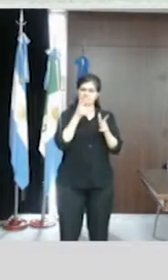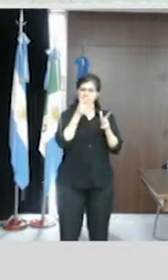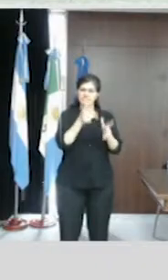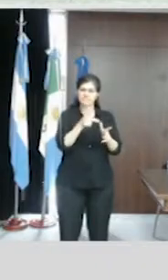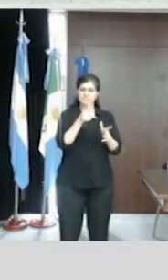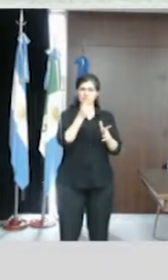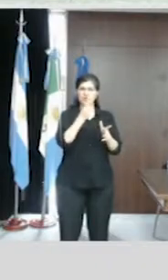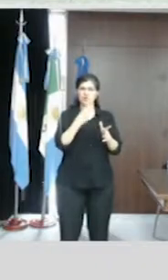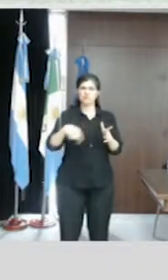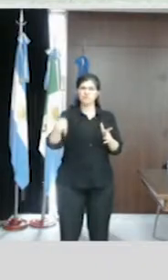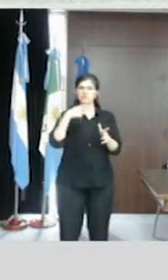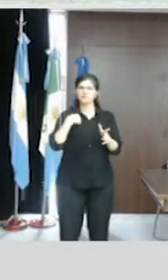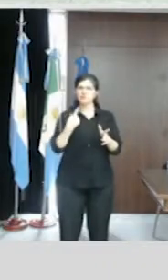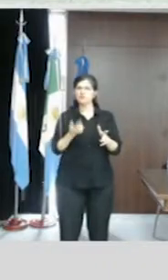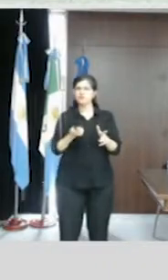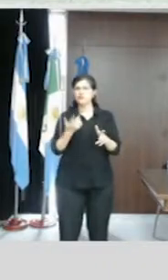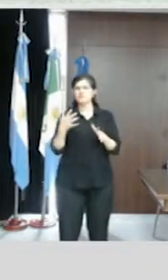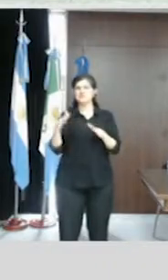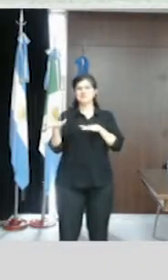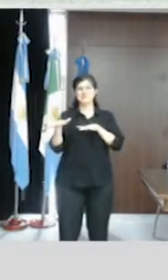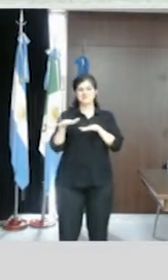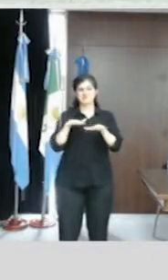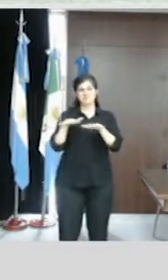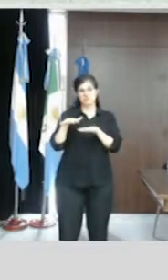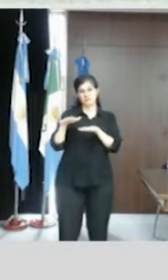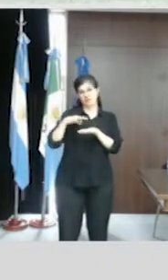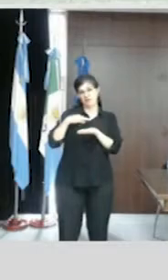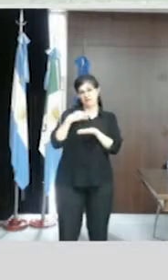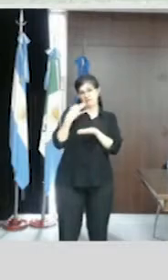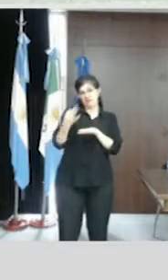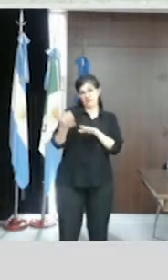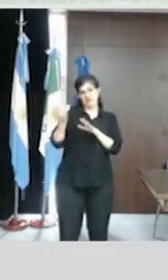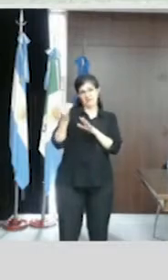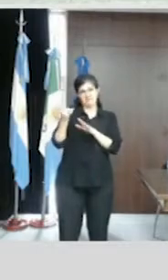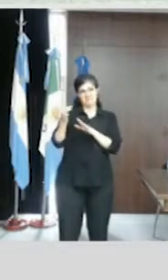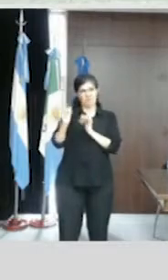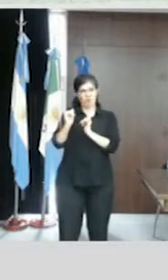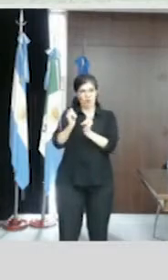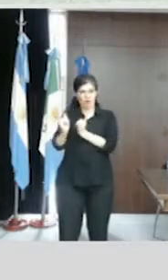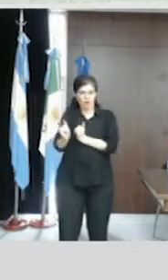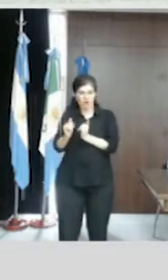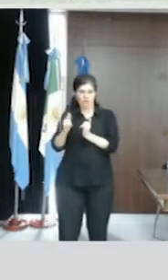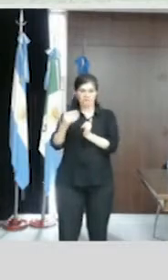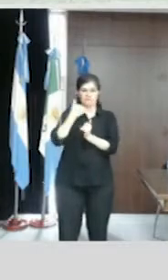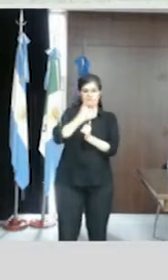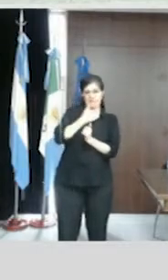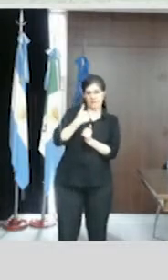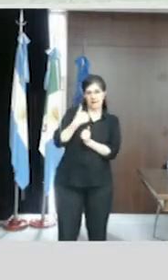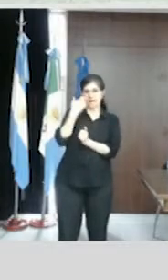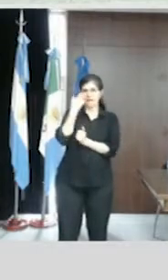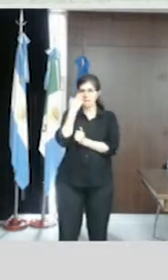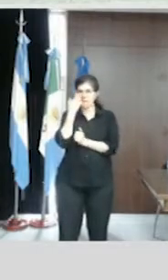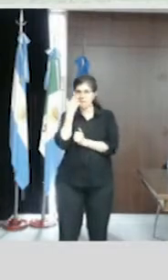nosotros somos en nuestra vida de adulto joven, cuando somos madres, cuando somos